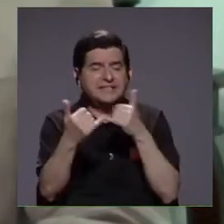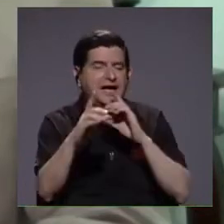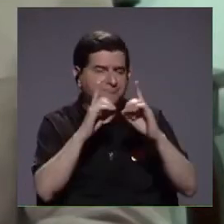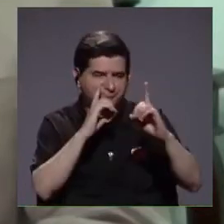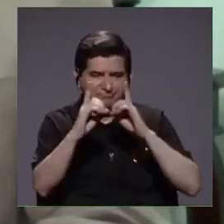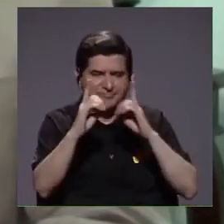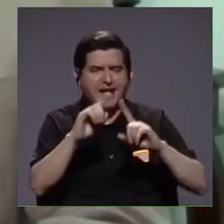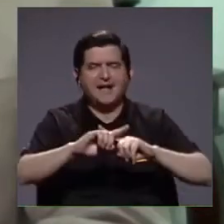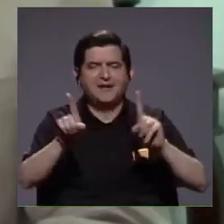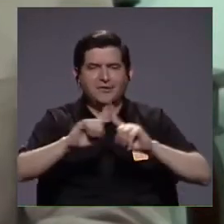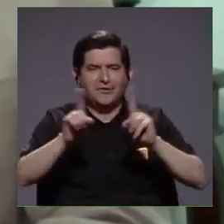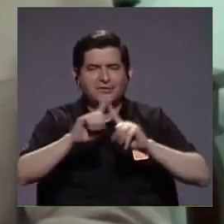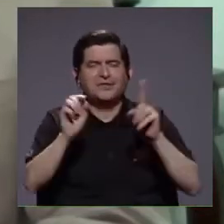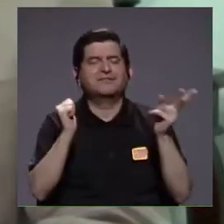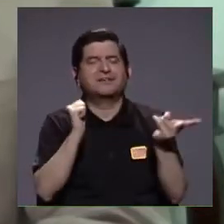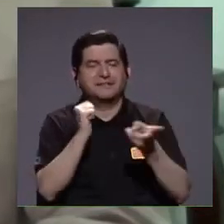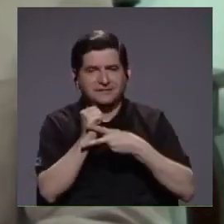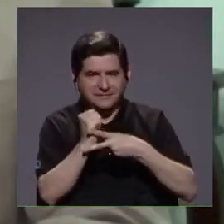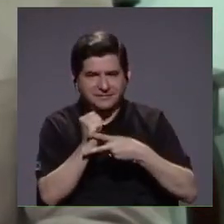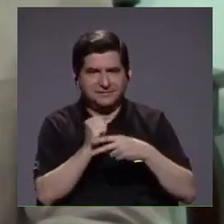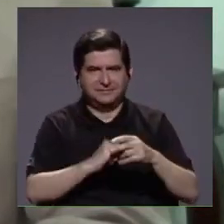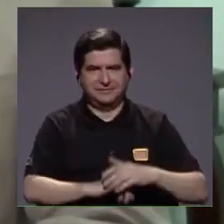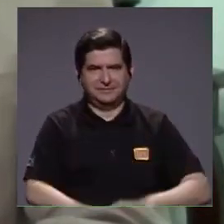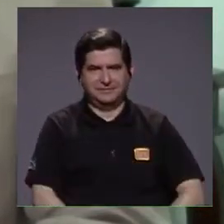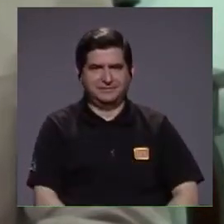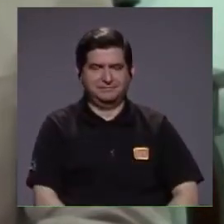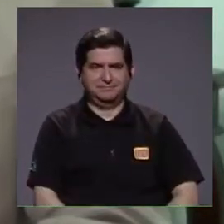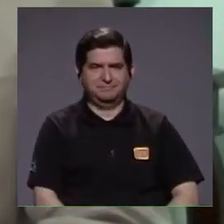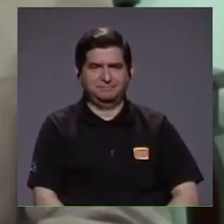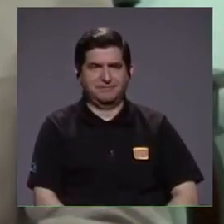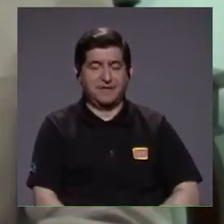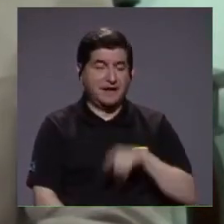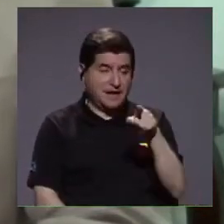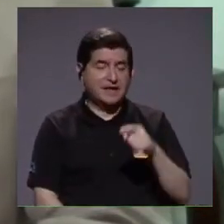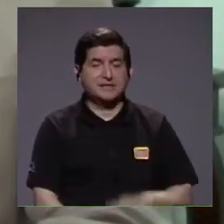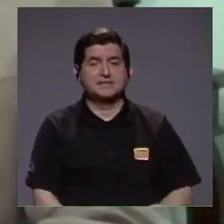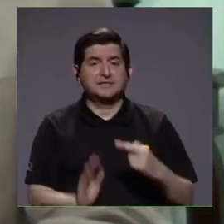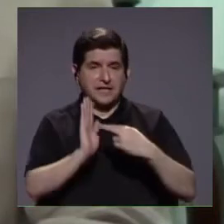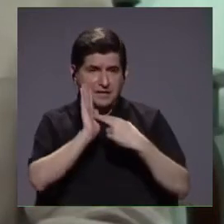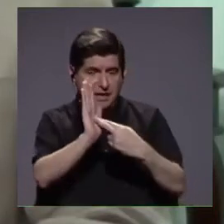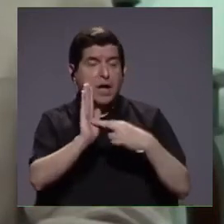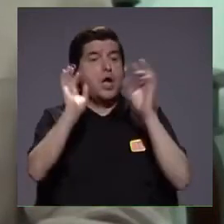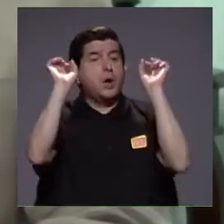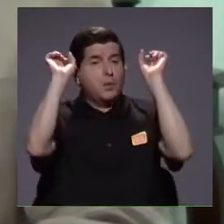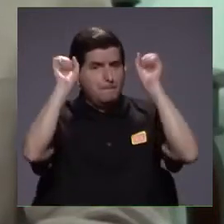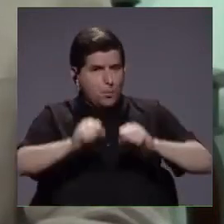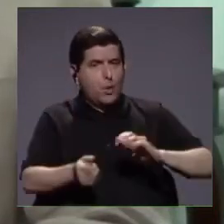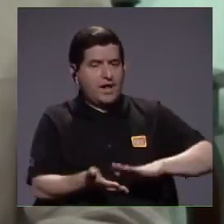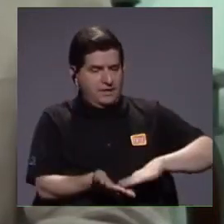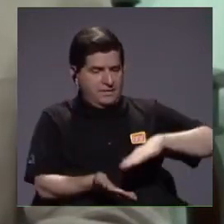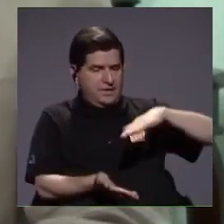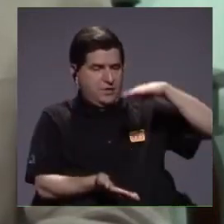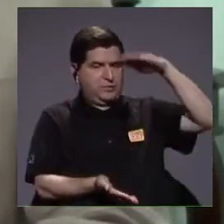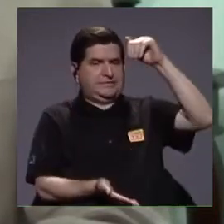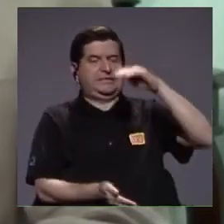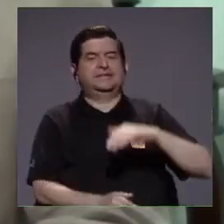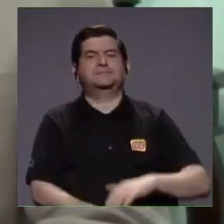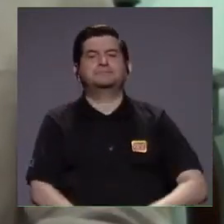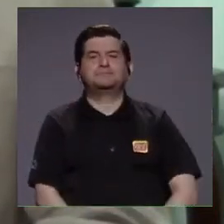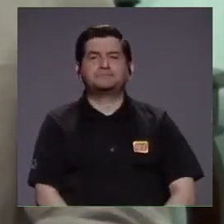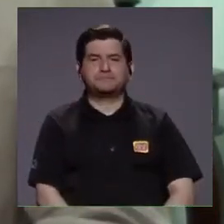ya dialogado en varias oportunidades de que esa representación podría